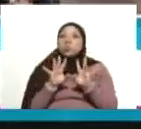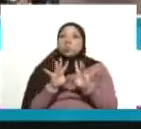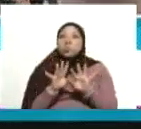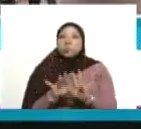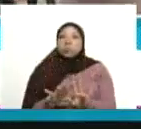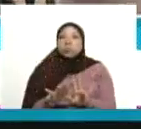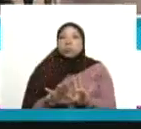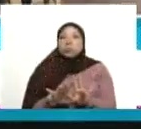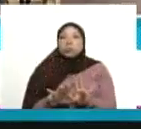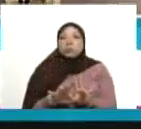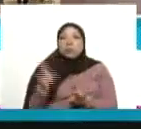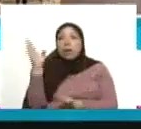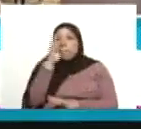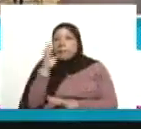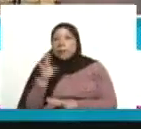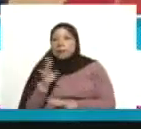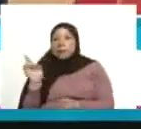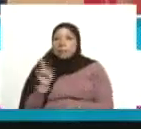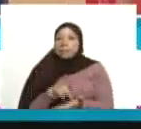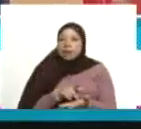gente importada de Brasil?